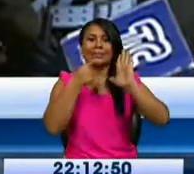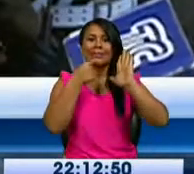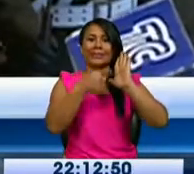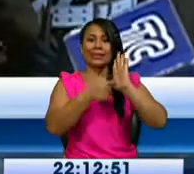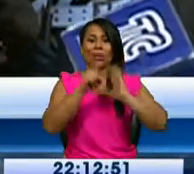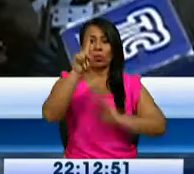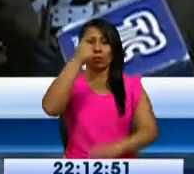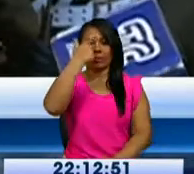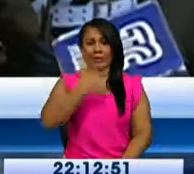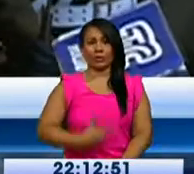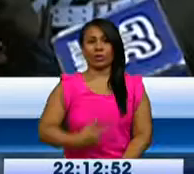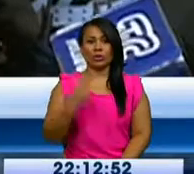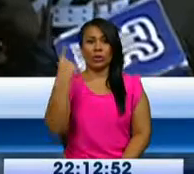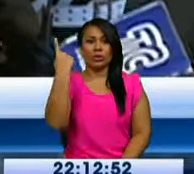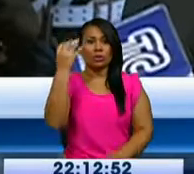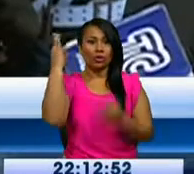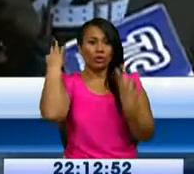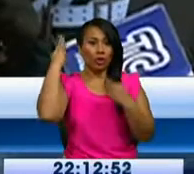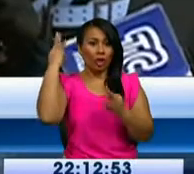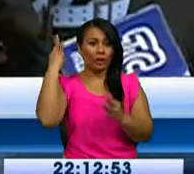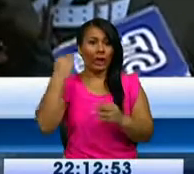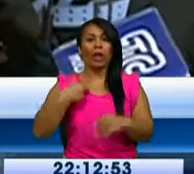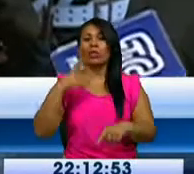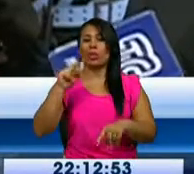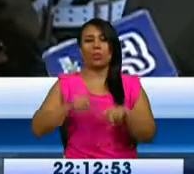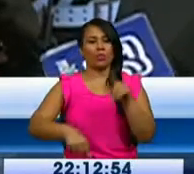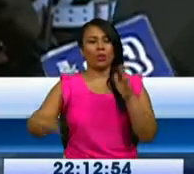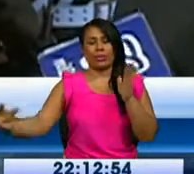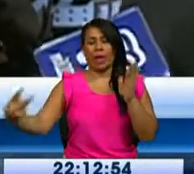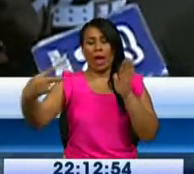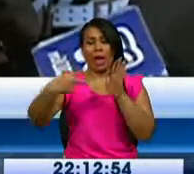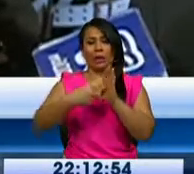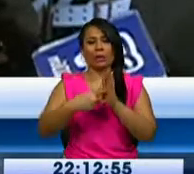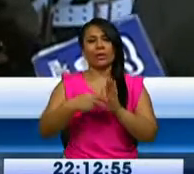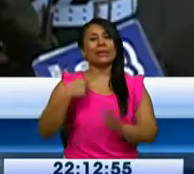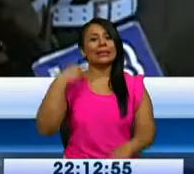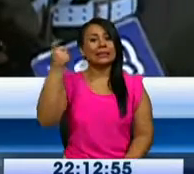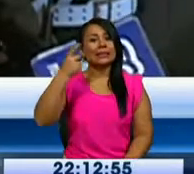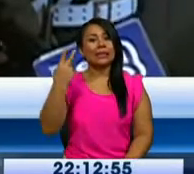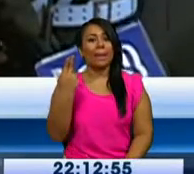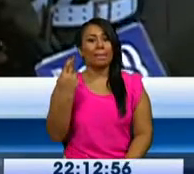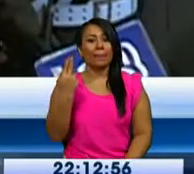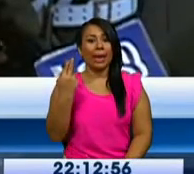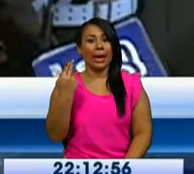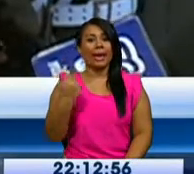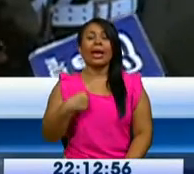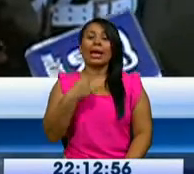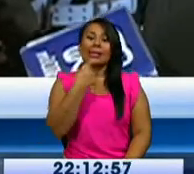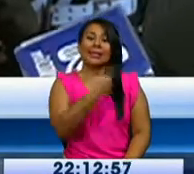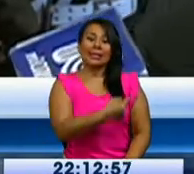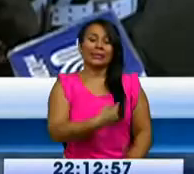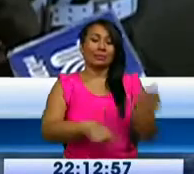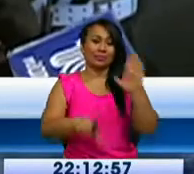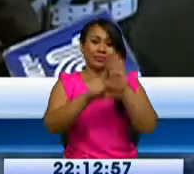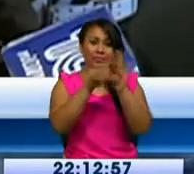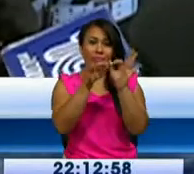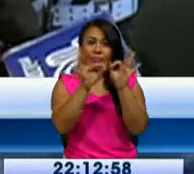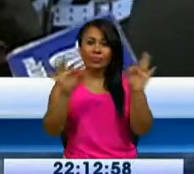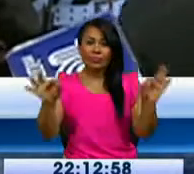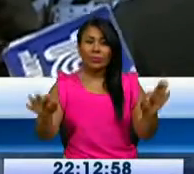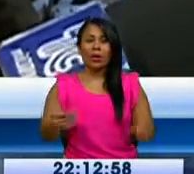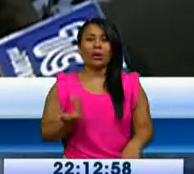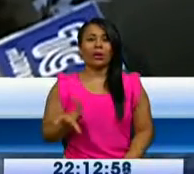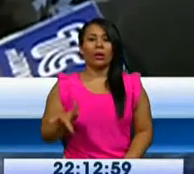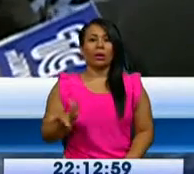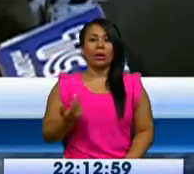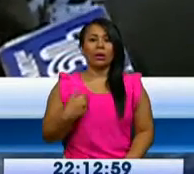persona sola no puede efectivamente adoptar. Debería existir una pareja. Lo que no está legislándose es aquello que tiene que ver